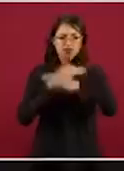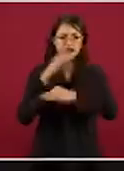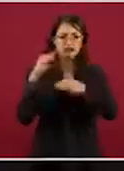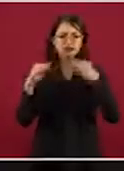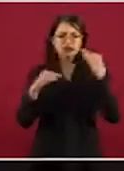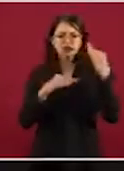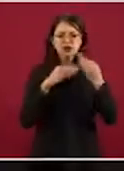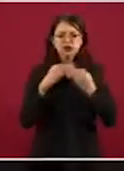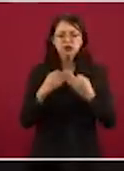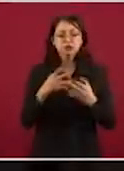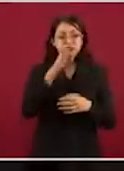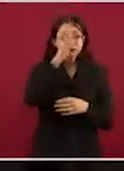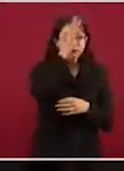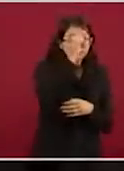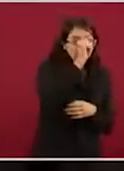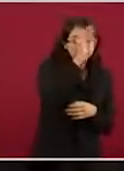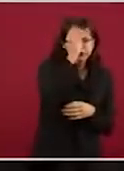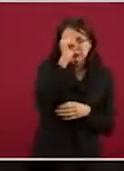como estaban de acuerdo,